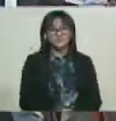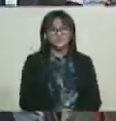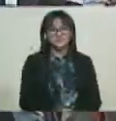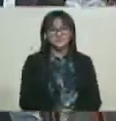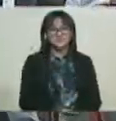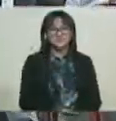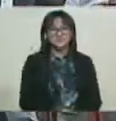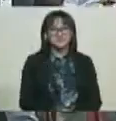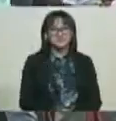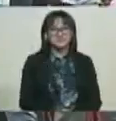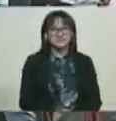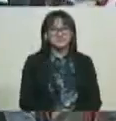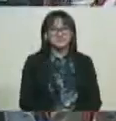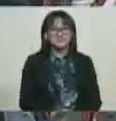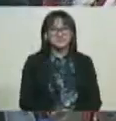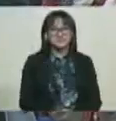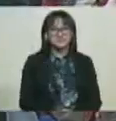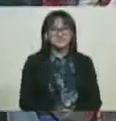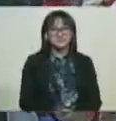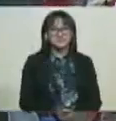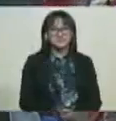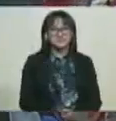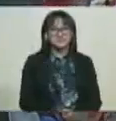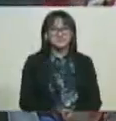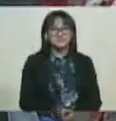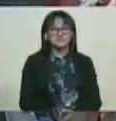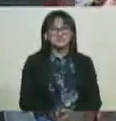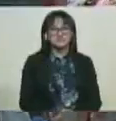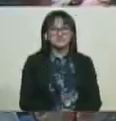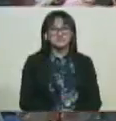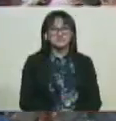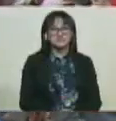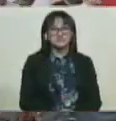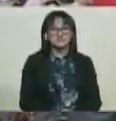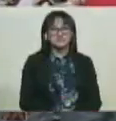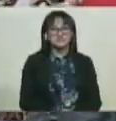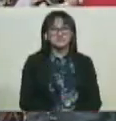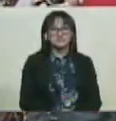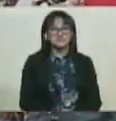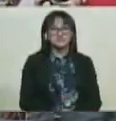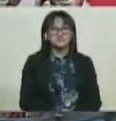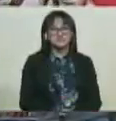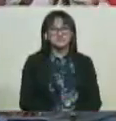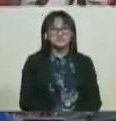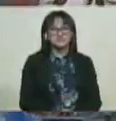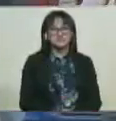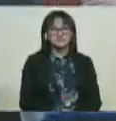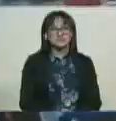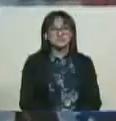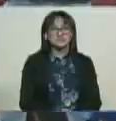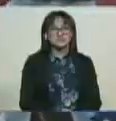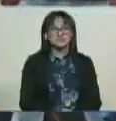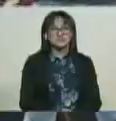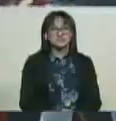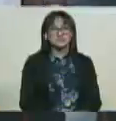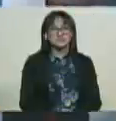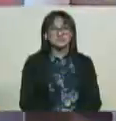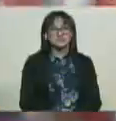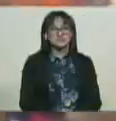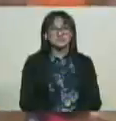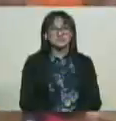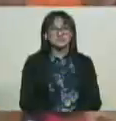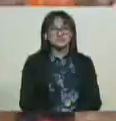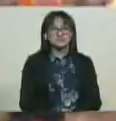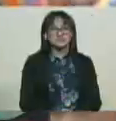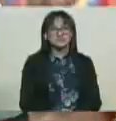solamente tú y tú y tú me importas tú y tú